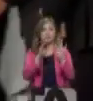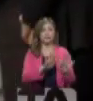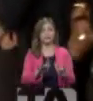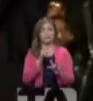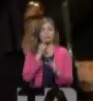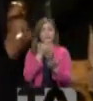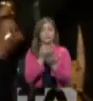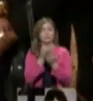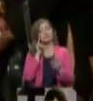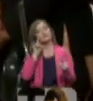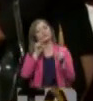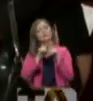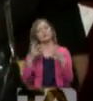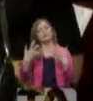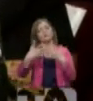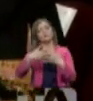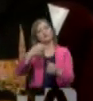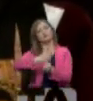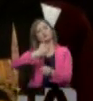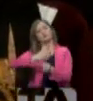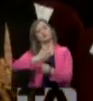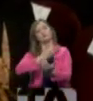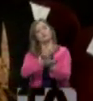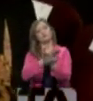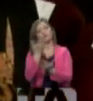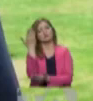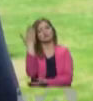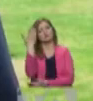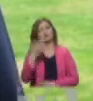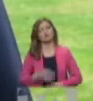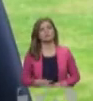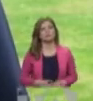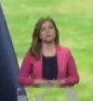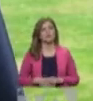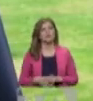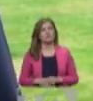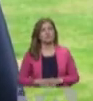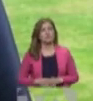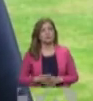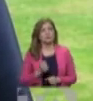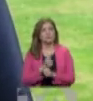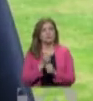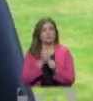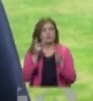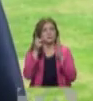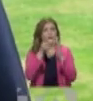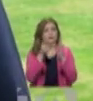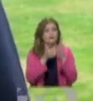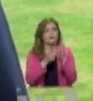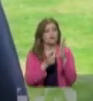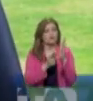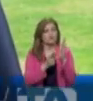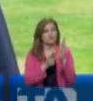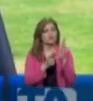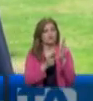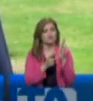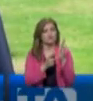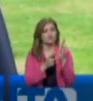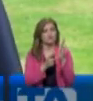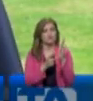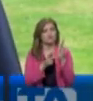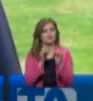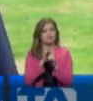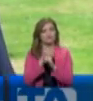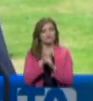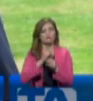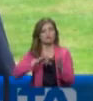plantea alinearse con los ejes de acción propuestos por el alcalde. Vamos a trabajar en algunos puntos como la rural para ingenieros